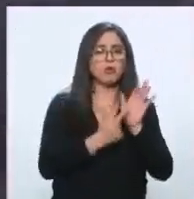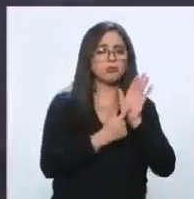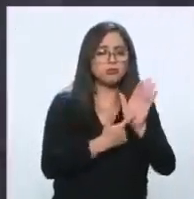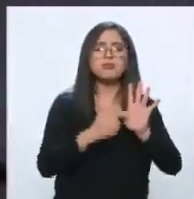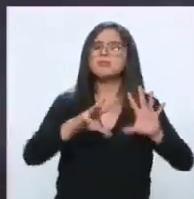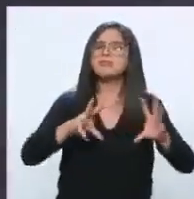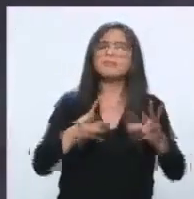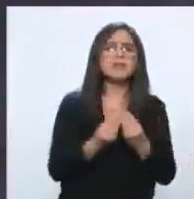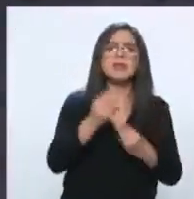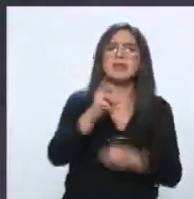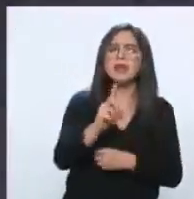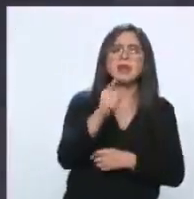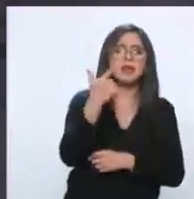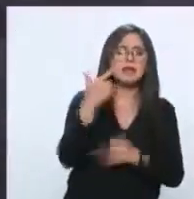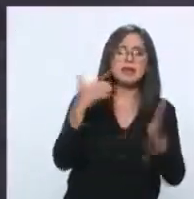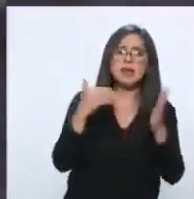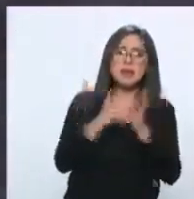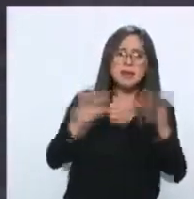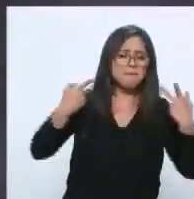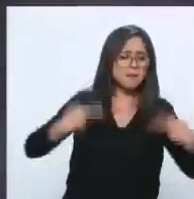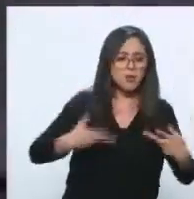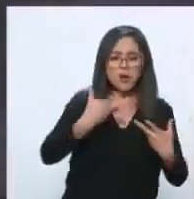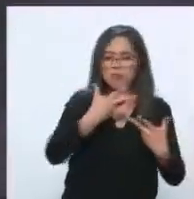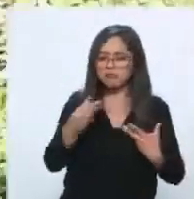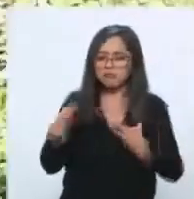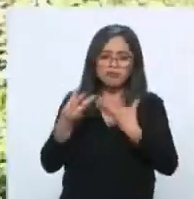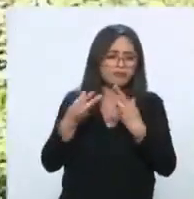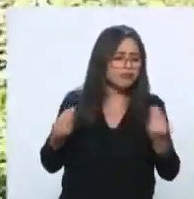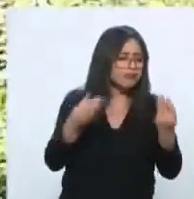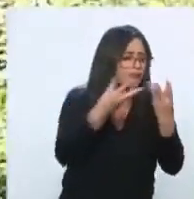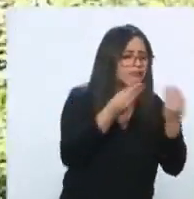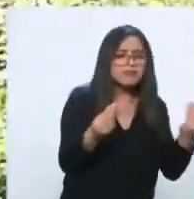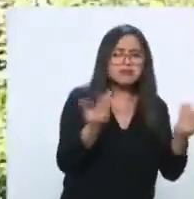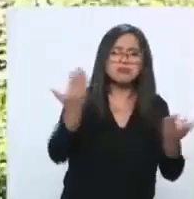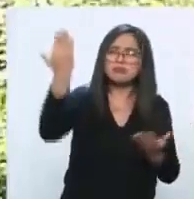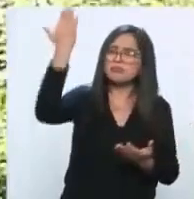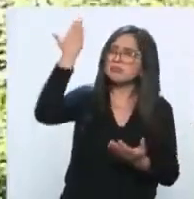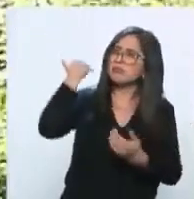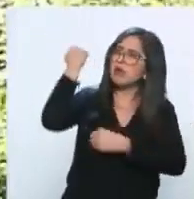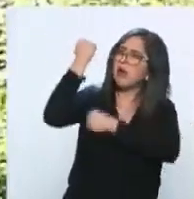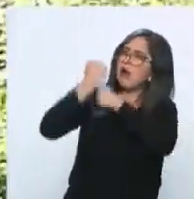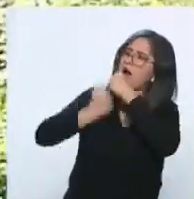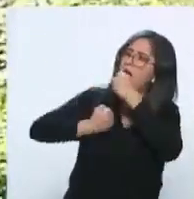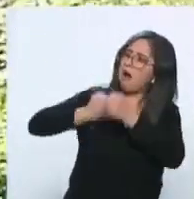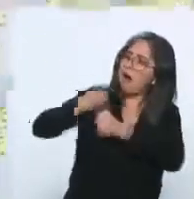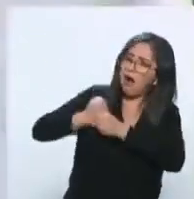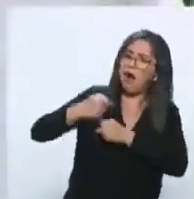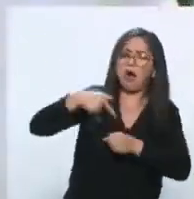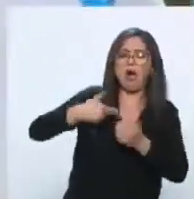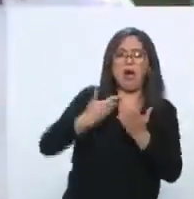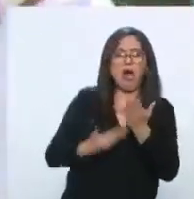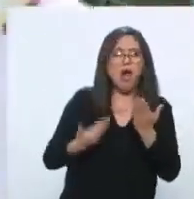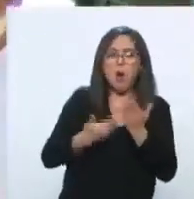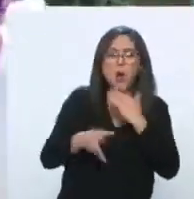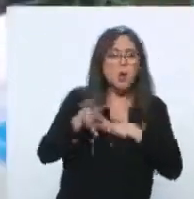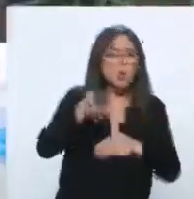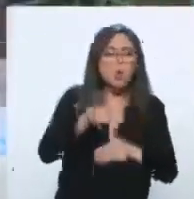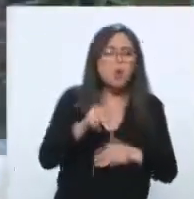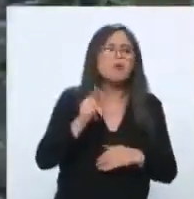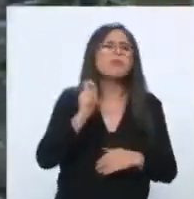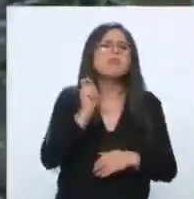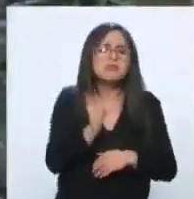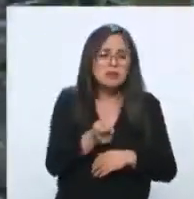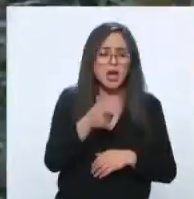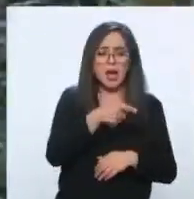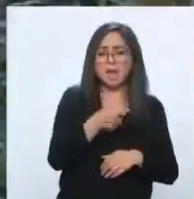37,000 personas desaparecidas de hace un par de años. Ahora no, quiere decir que por primera vez se está